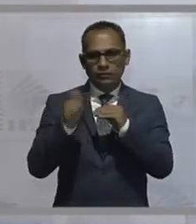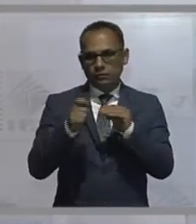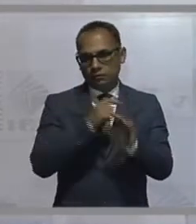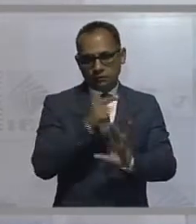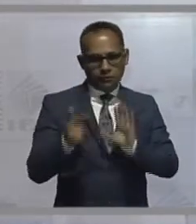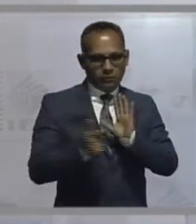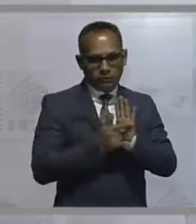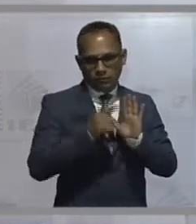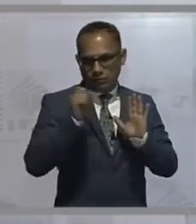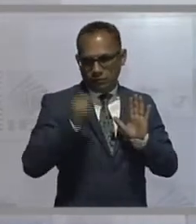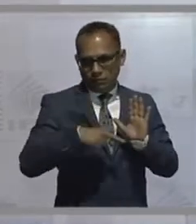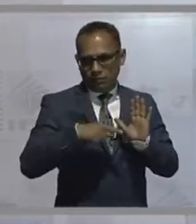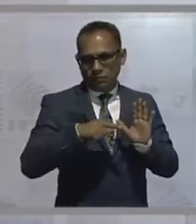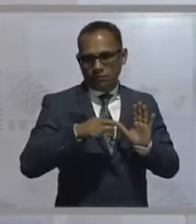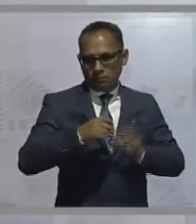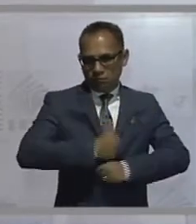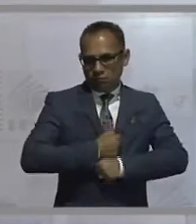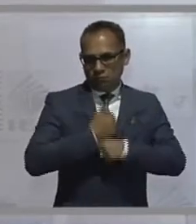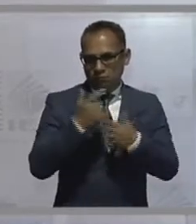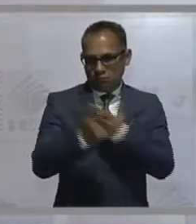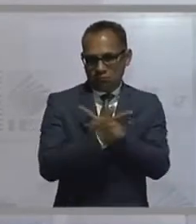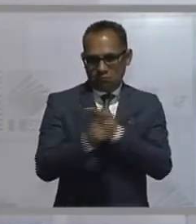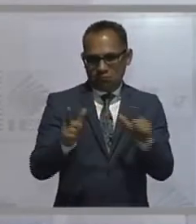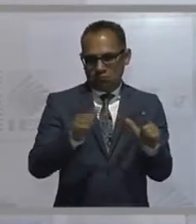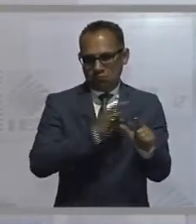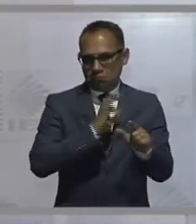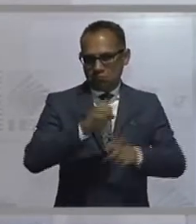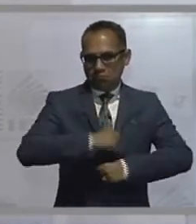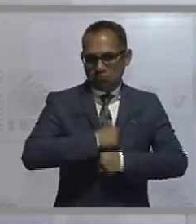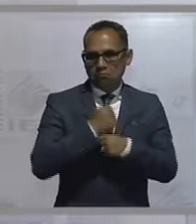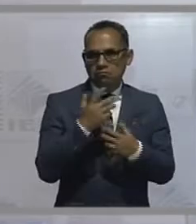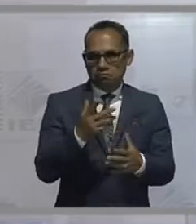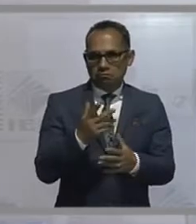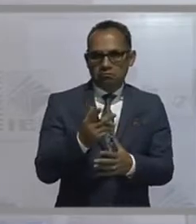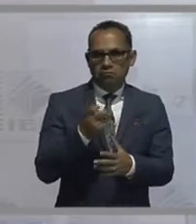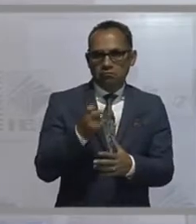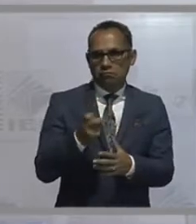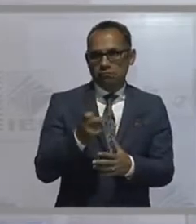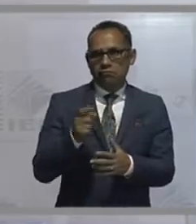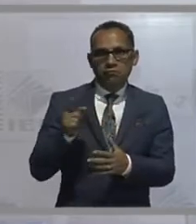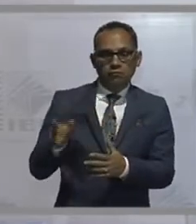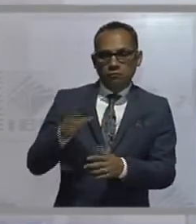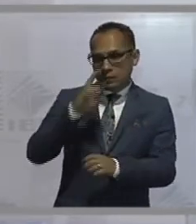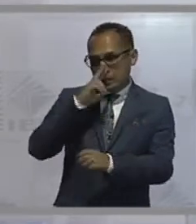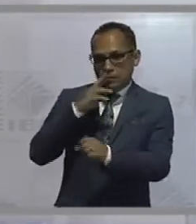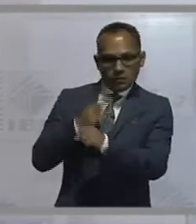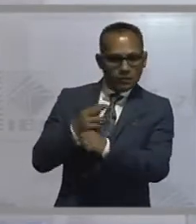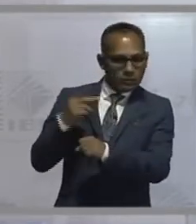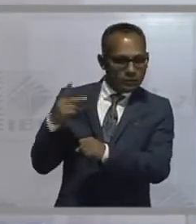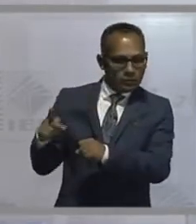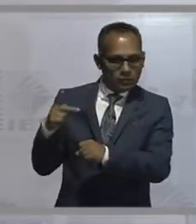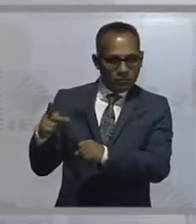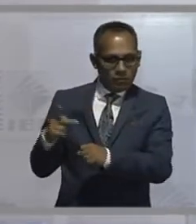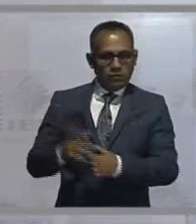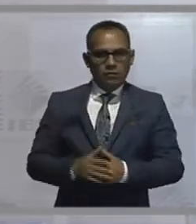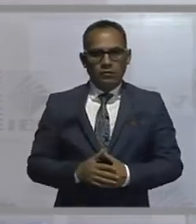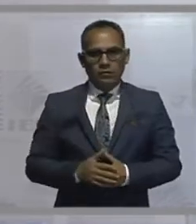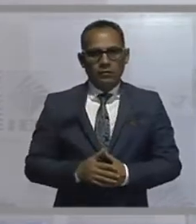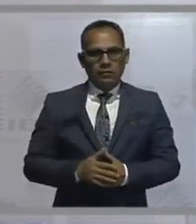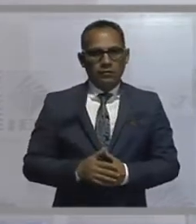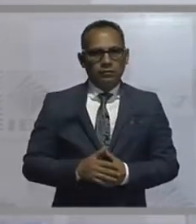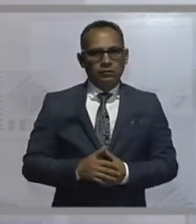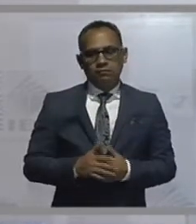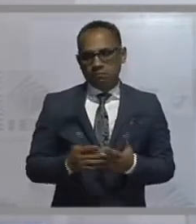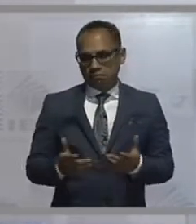de la libertad de expresión por lo que las expresiones vertidas son responsabilidad de quienes las emiten así